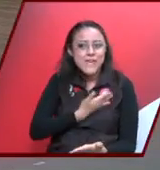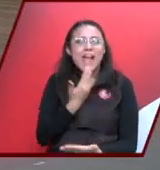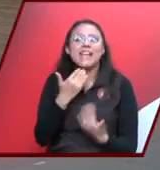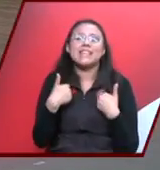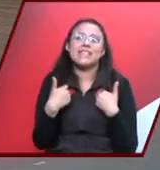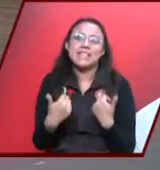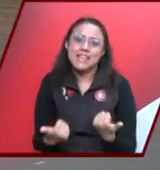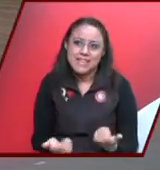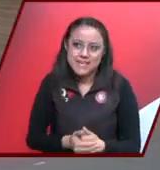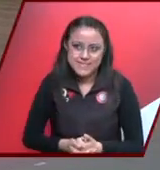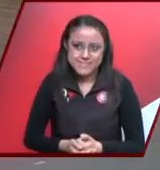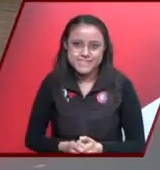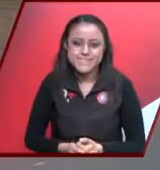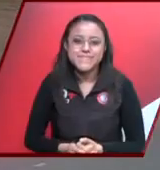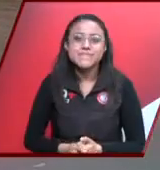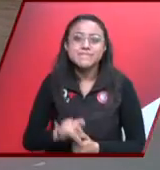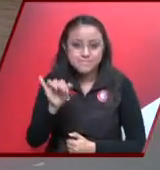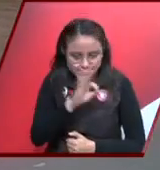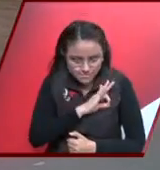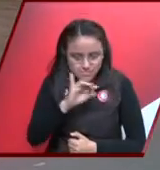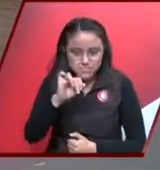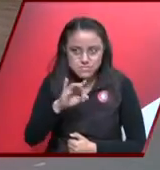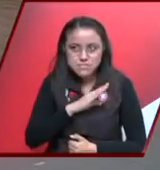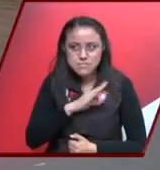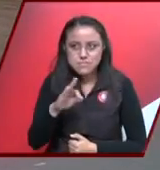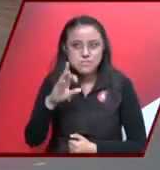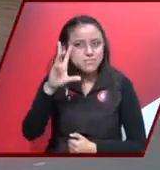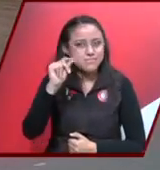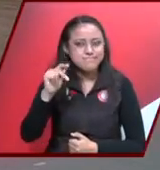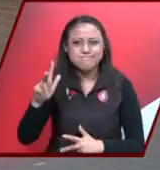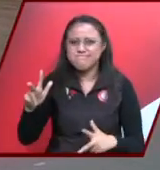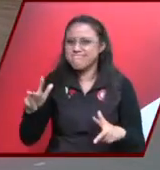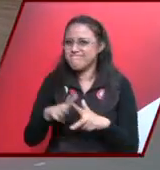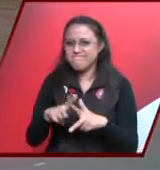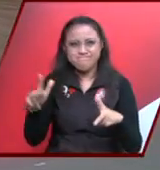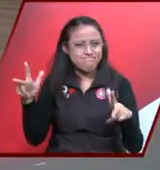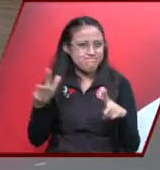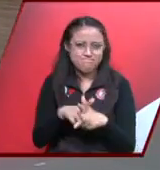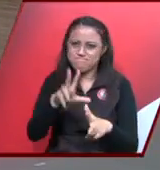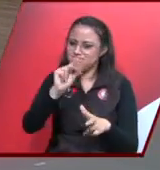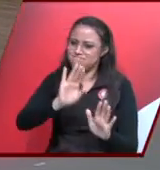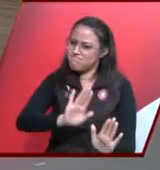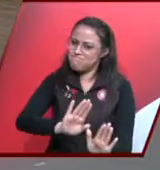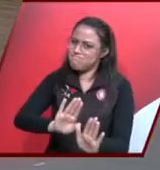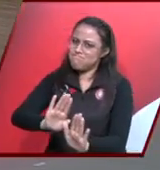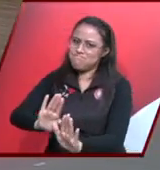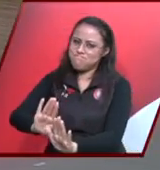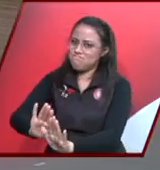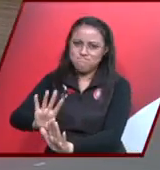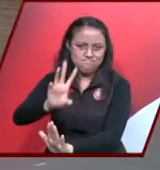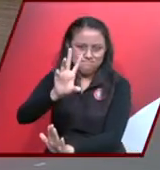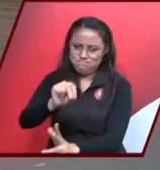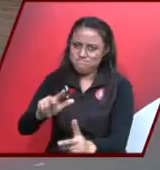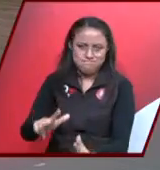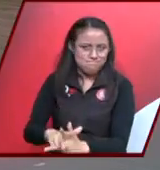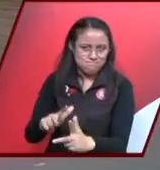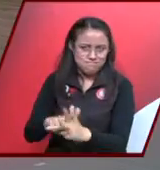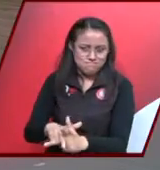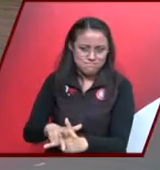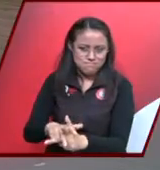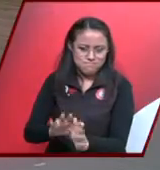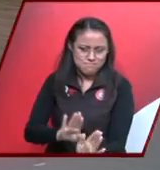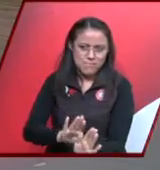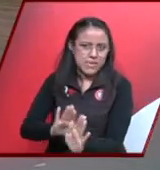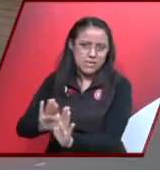es, si es posible, evita la batalla a toda costa. Okay. Pero a toda costa. Y si todavía